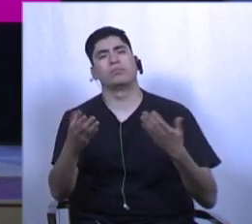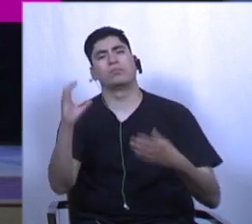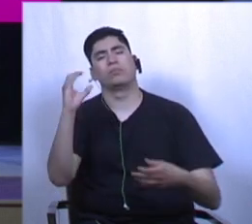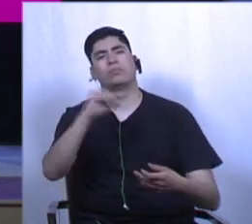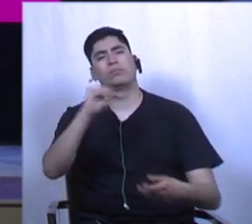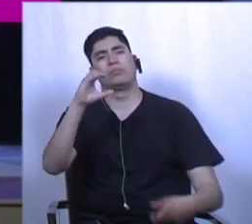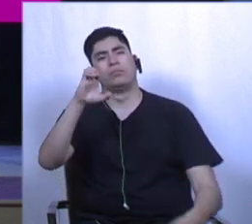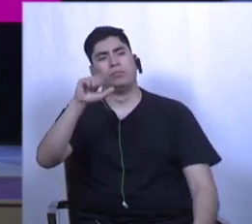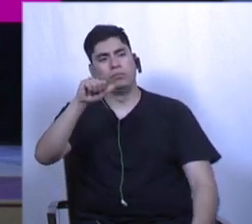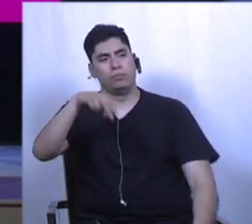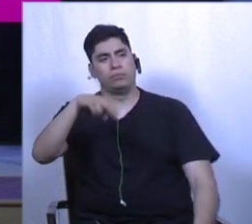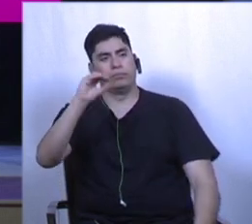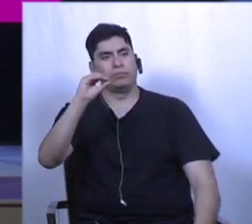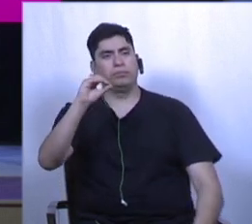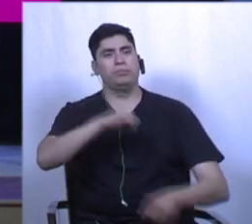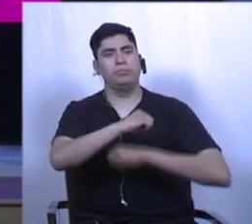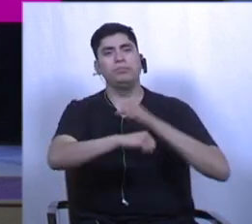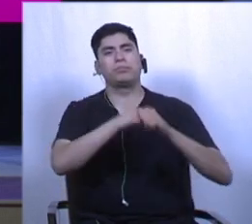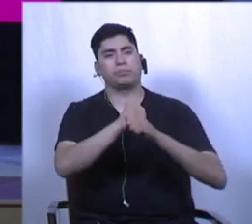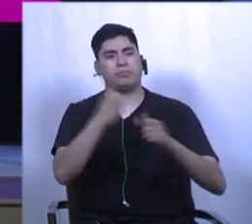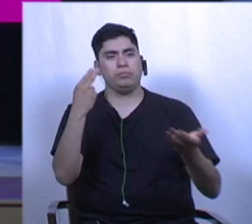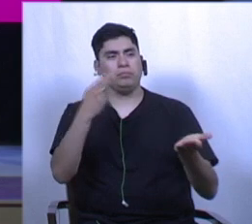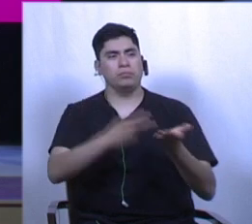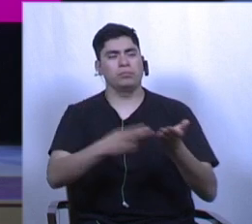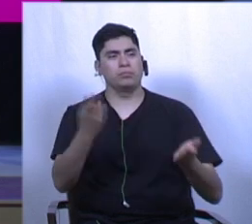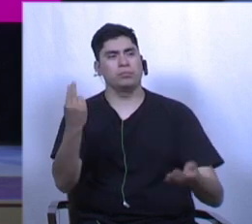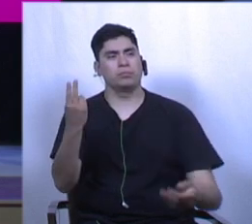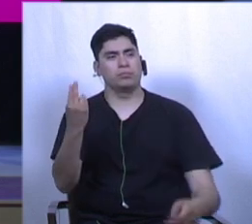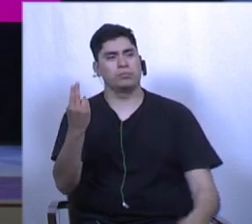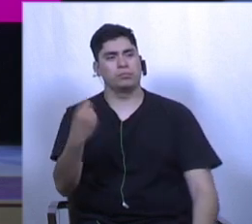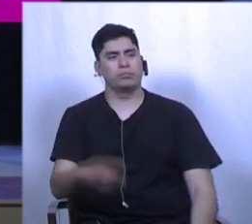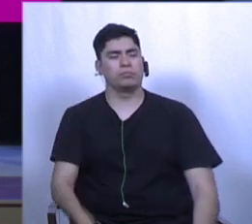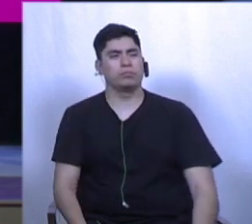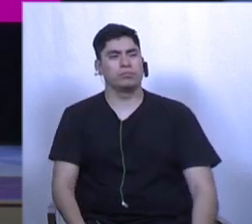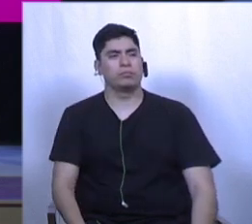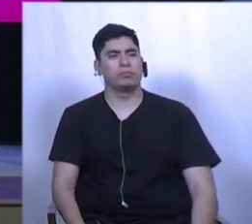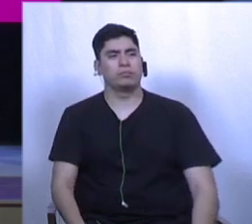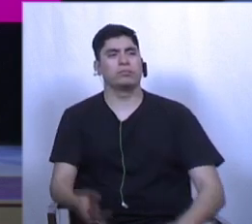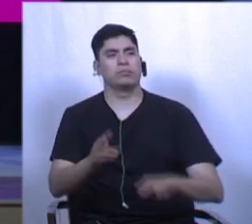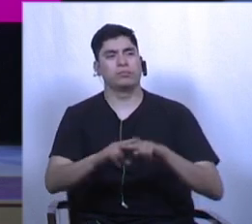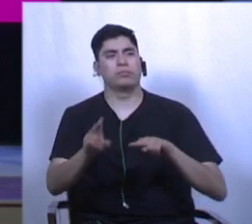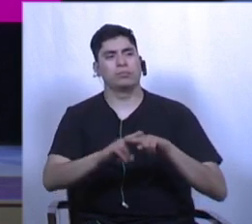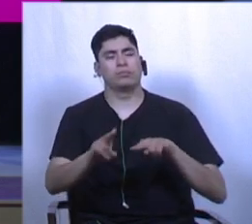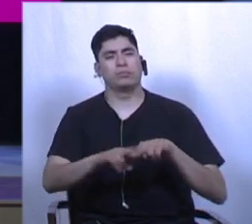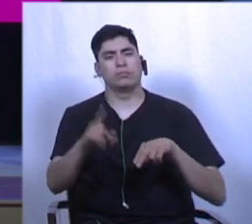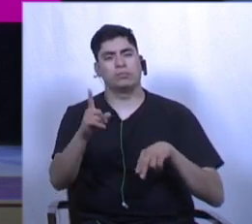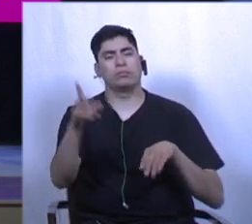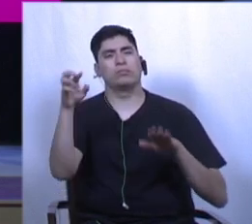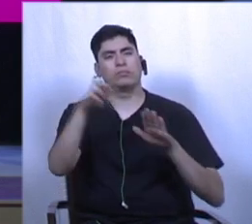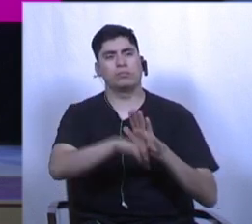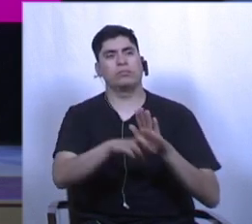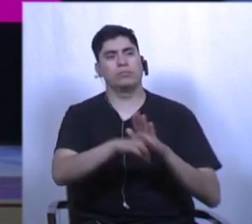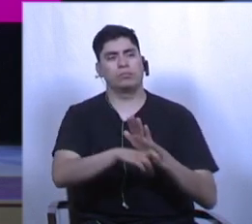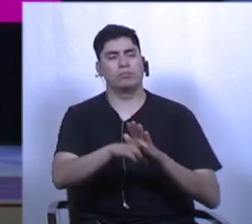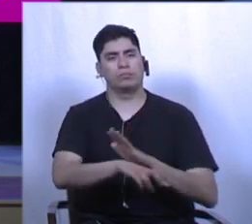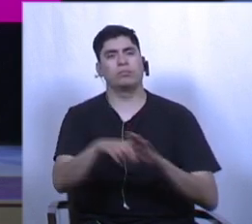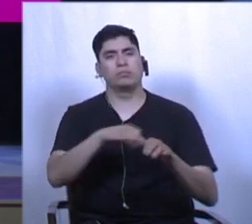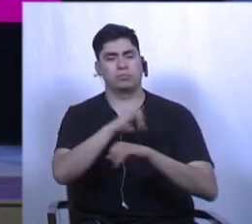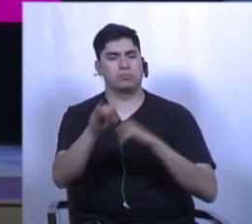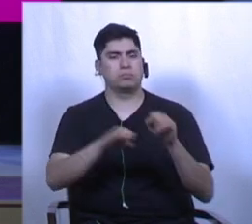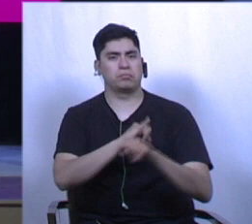estas enfermedades. En el año 2012 creamos un proyecto llamado el intestino norteamericano o